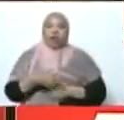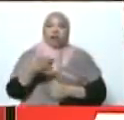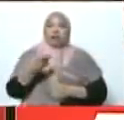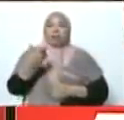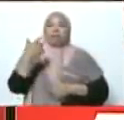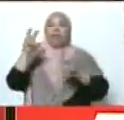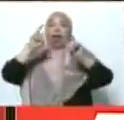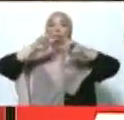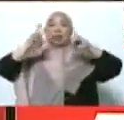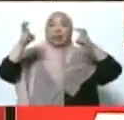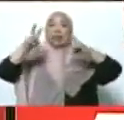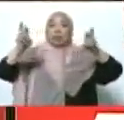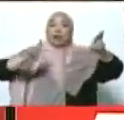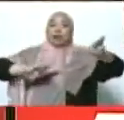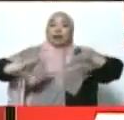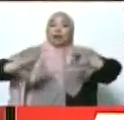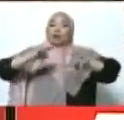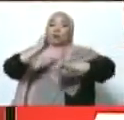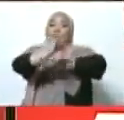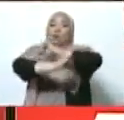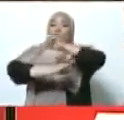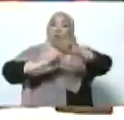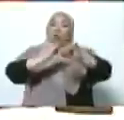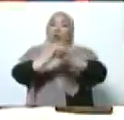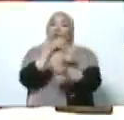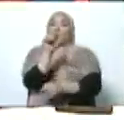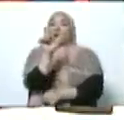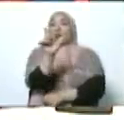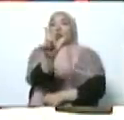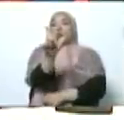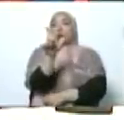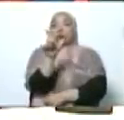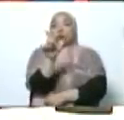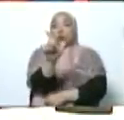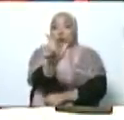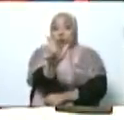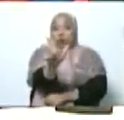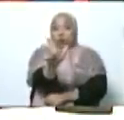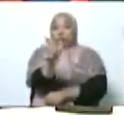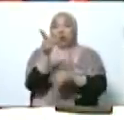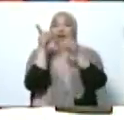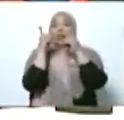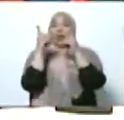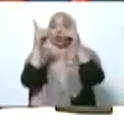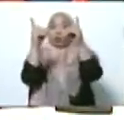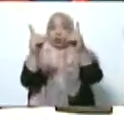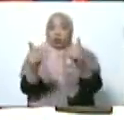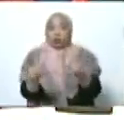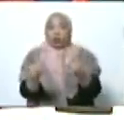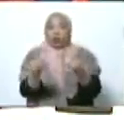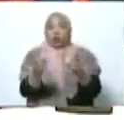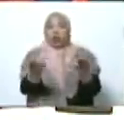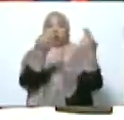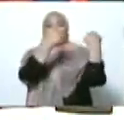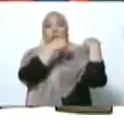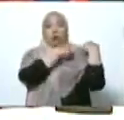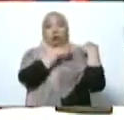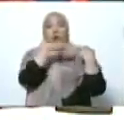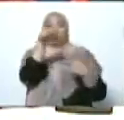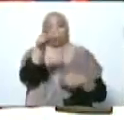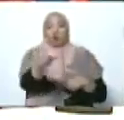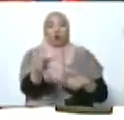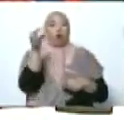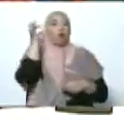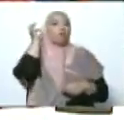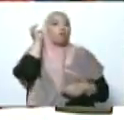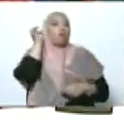Los asuntos internacionales del partido, el alto mando político ha decidido que esa responsabilidad recaiga en la compañera Tania